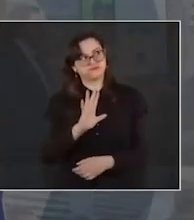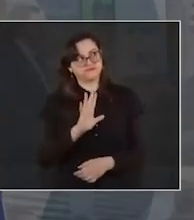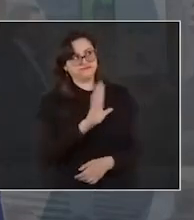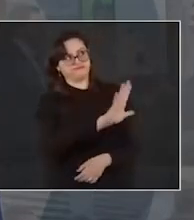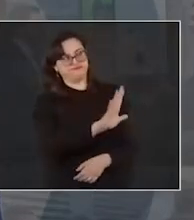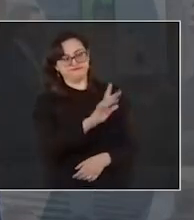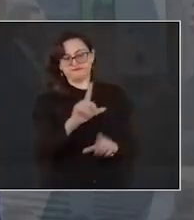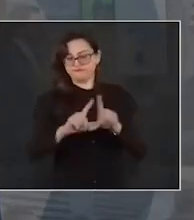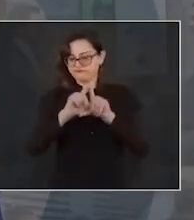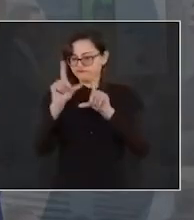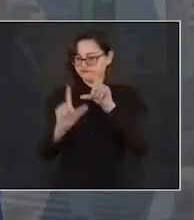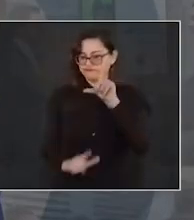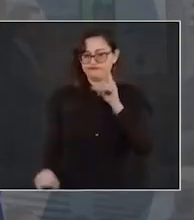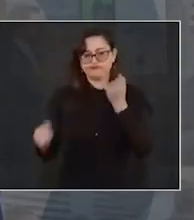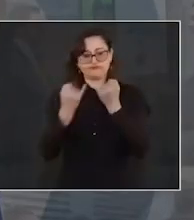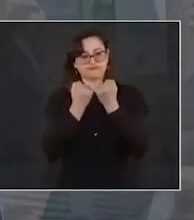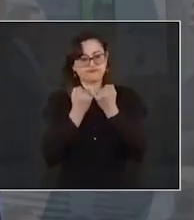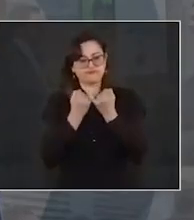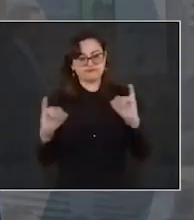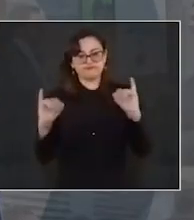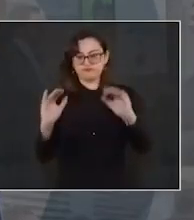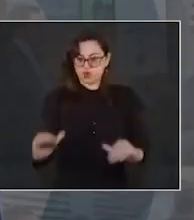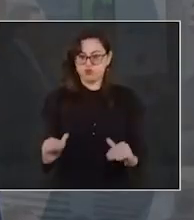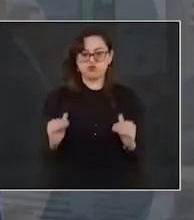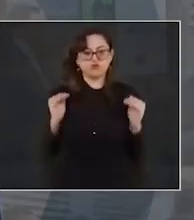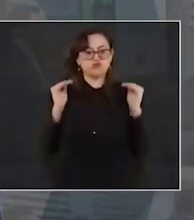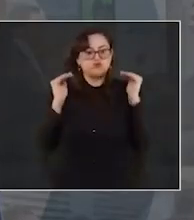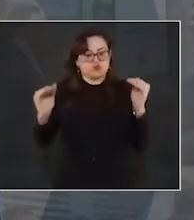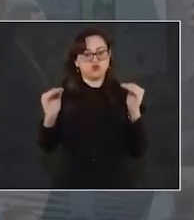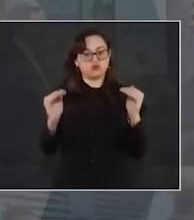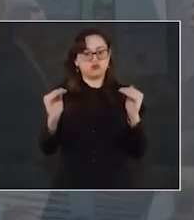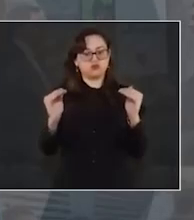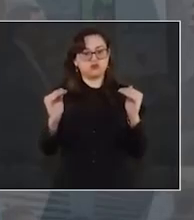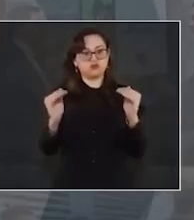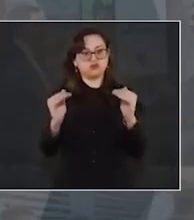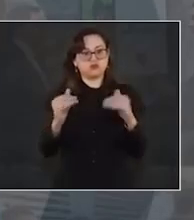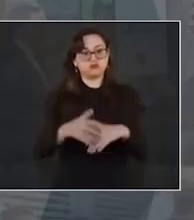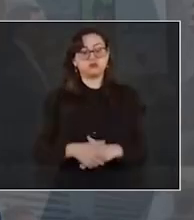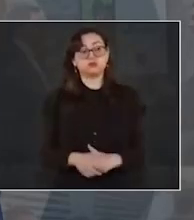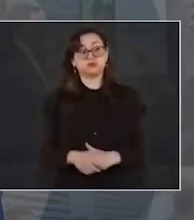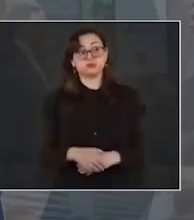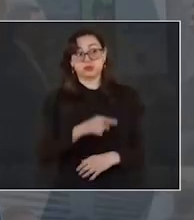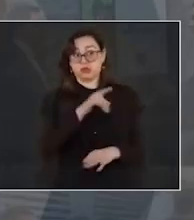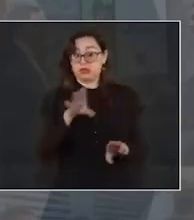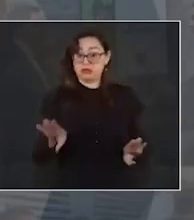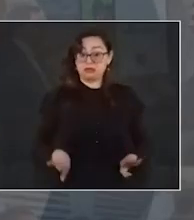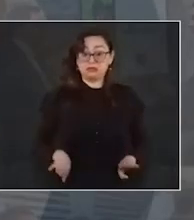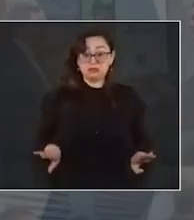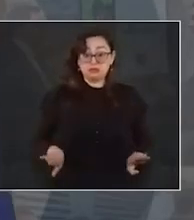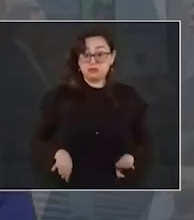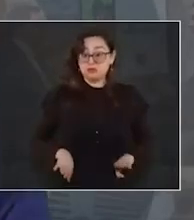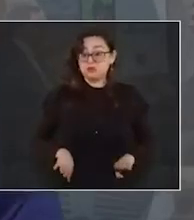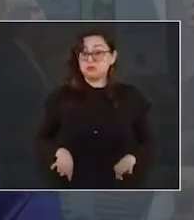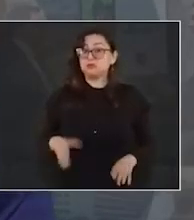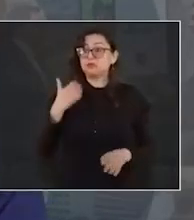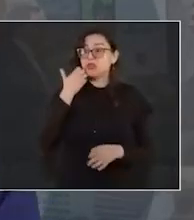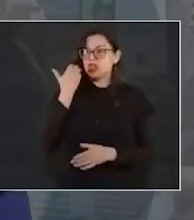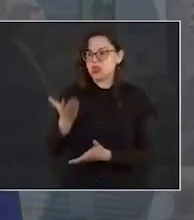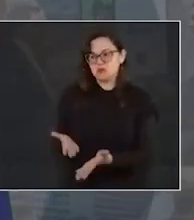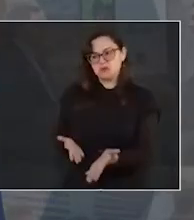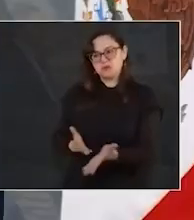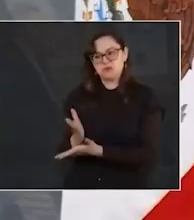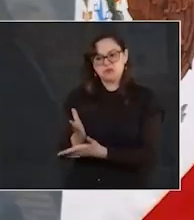que no se vote por el partido republicano por intervencionista inhumano, hipócrita y corrupto.